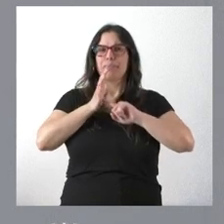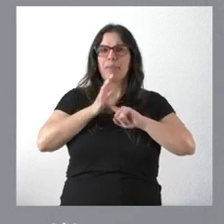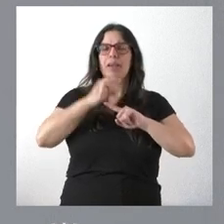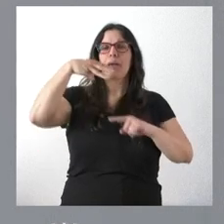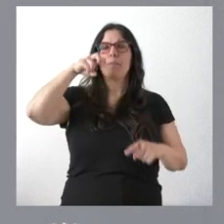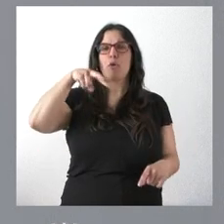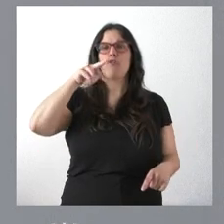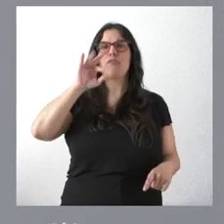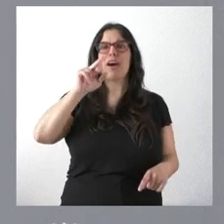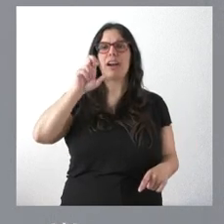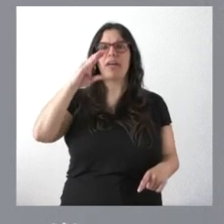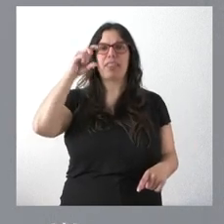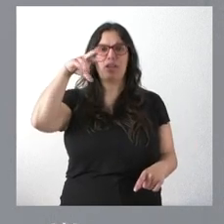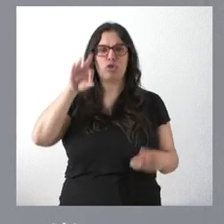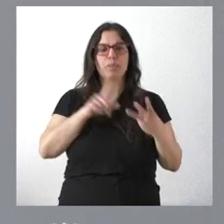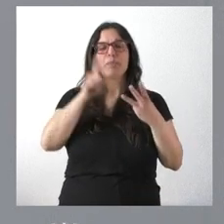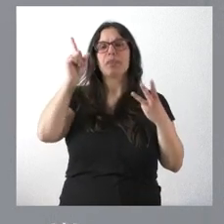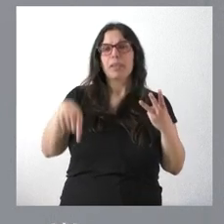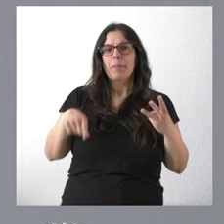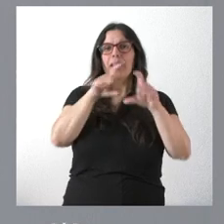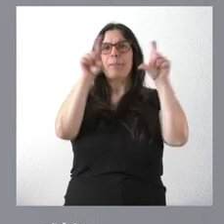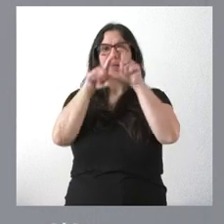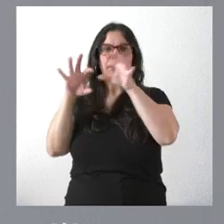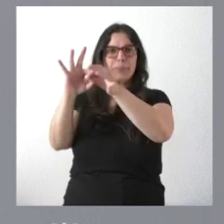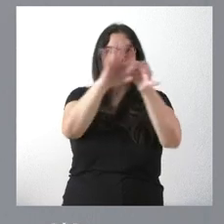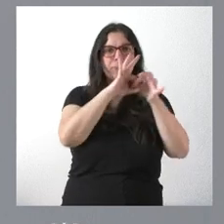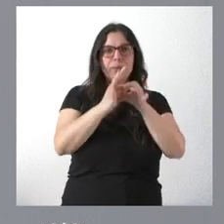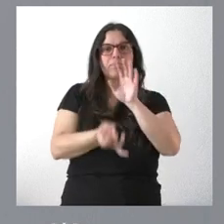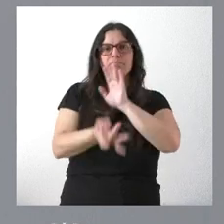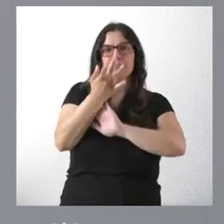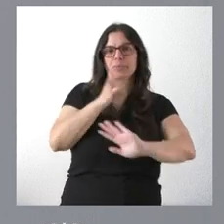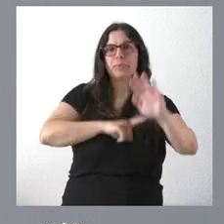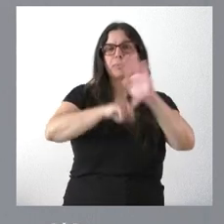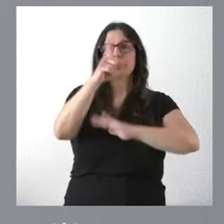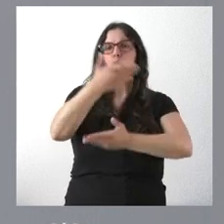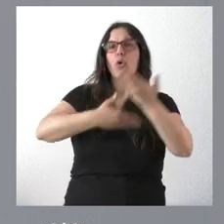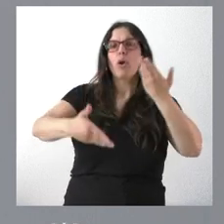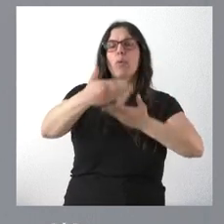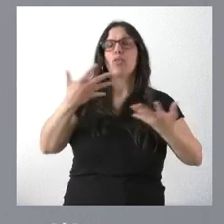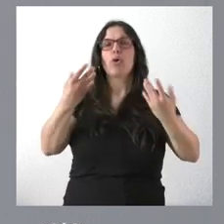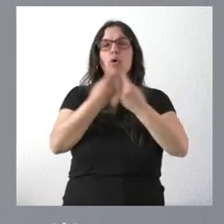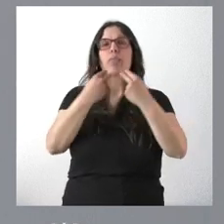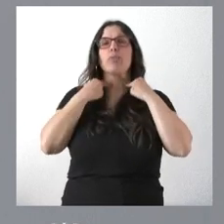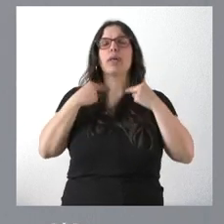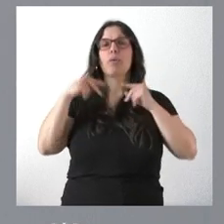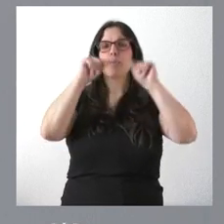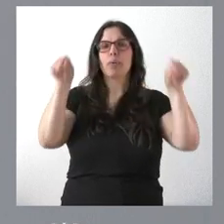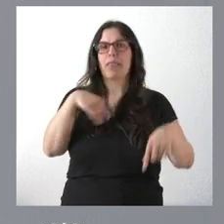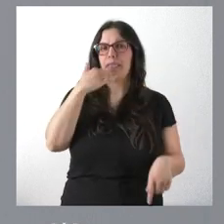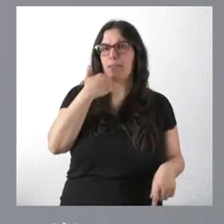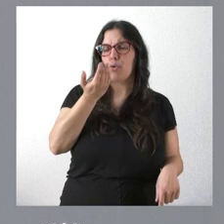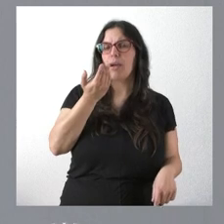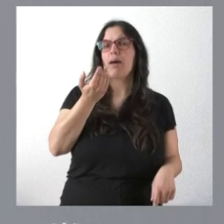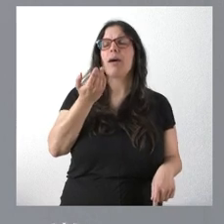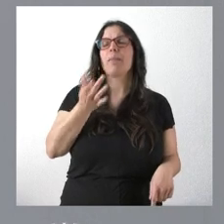Monfarracinos y todo el desarrollo del hub que hemos puesto en marcha en colaboración con la Diputación Provincial de Zamora